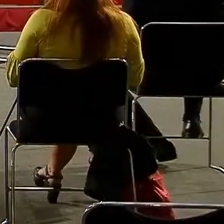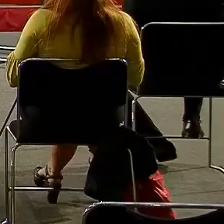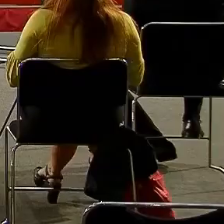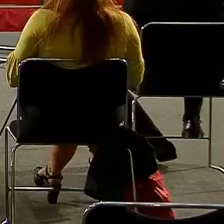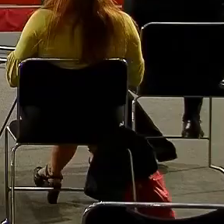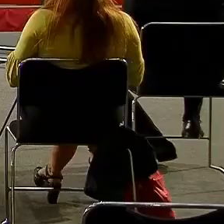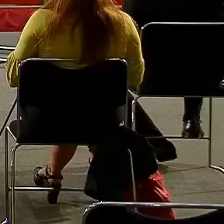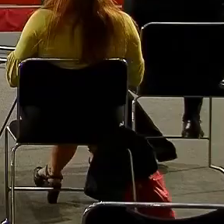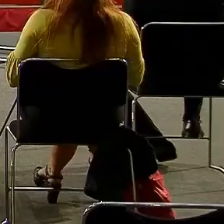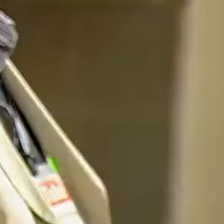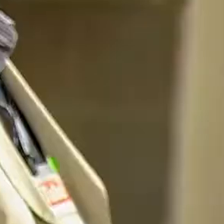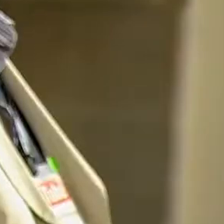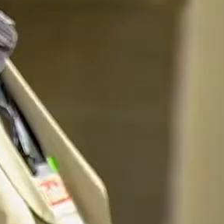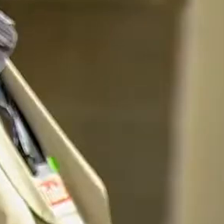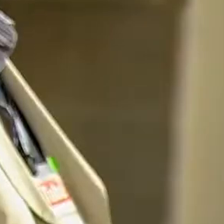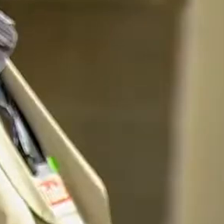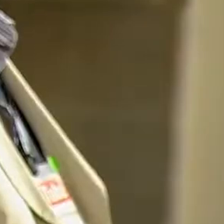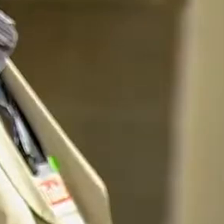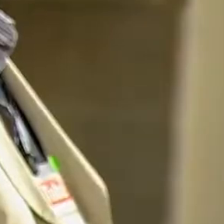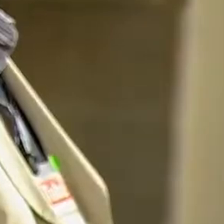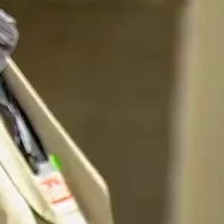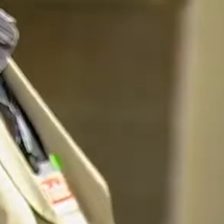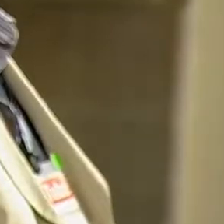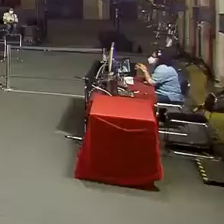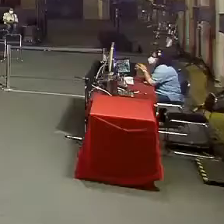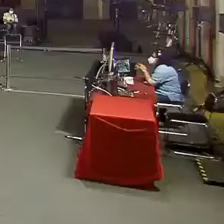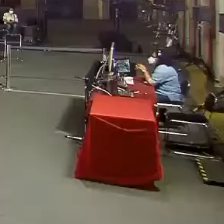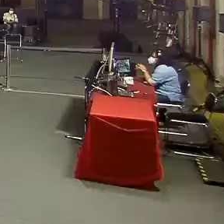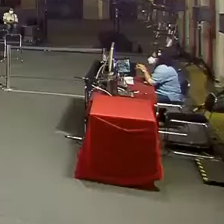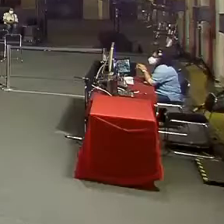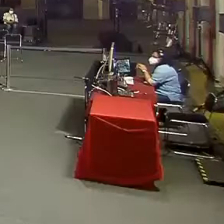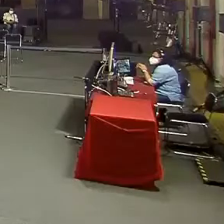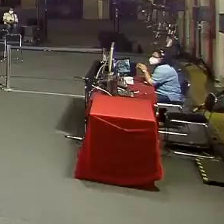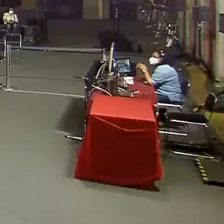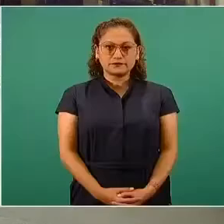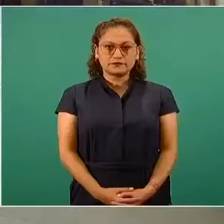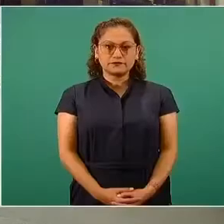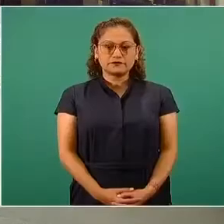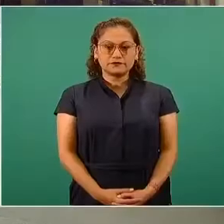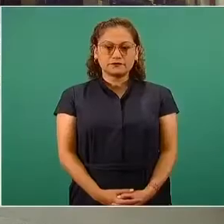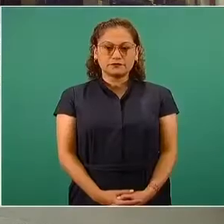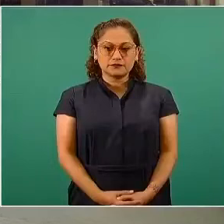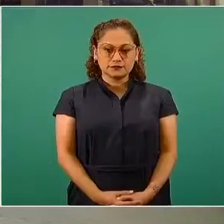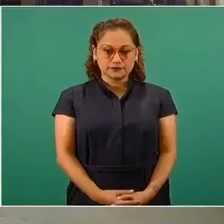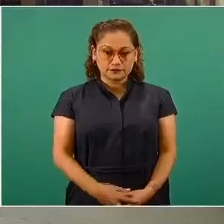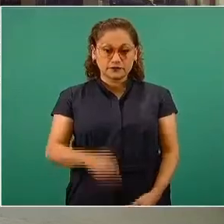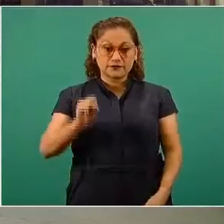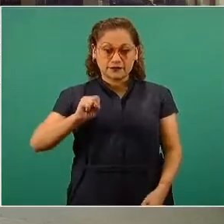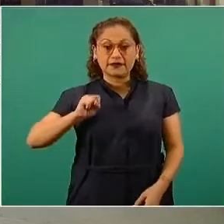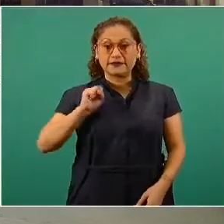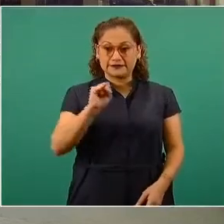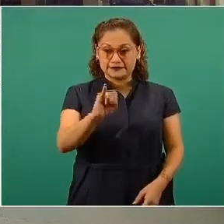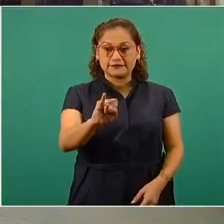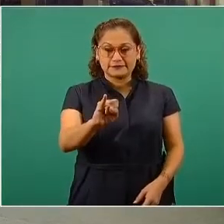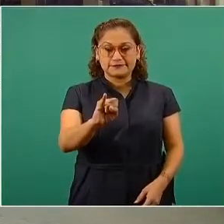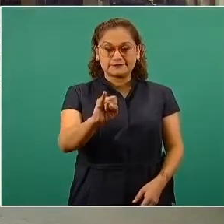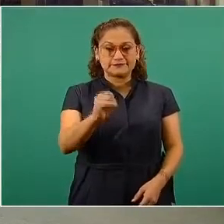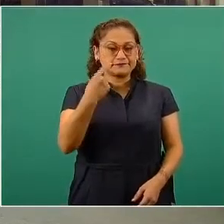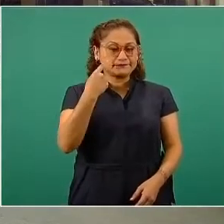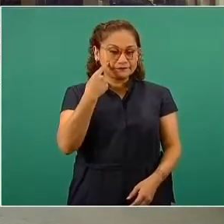5.307 maestros con medios esquemas. Ya, Sí. correcto, de lo que presentamos. Sí,